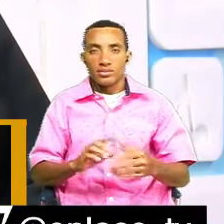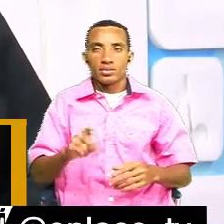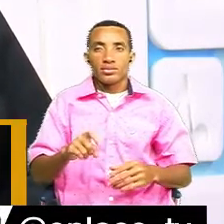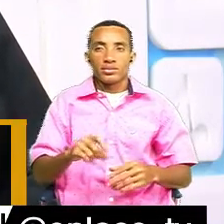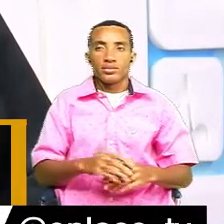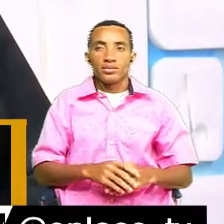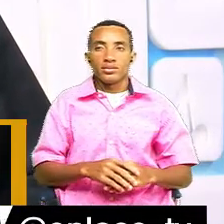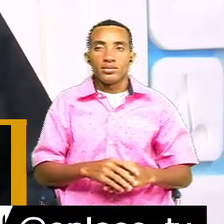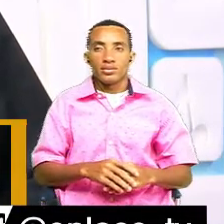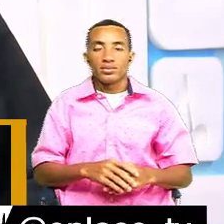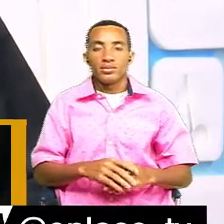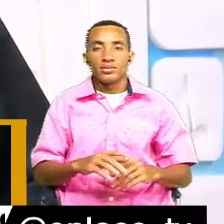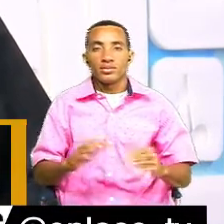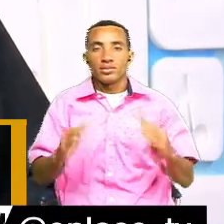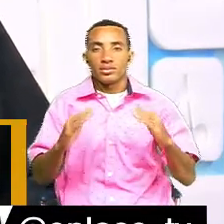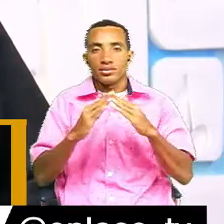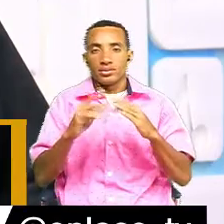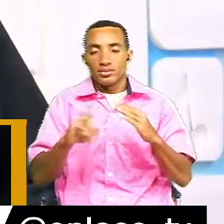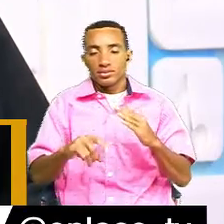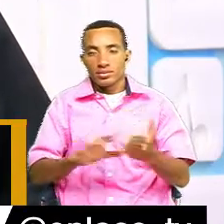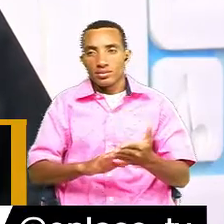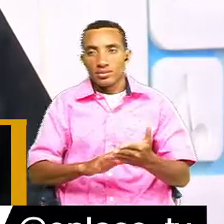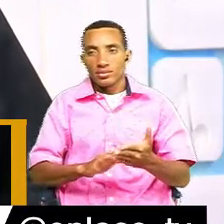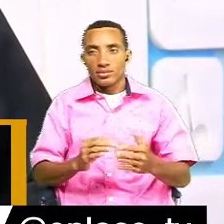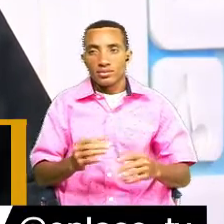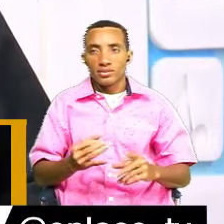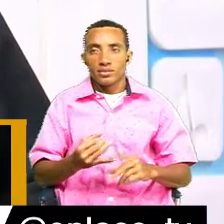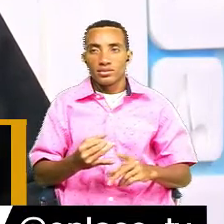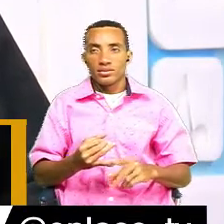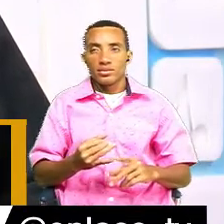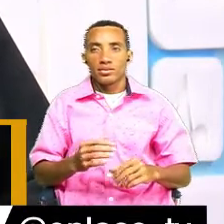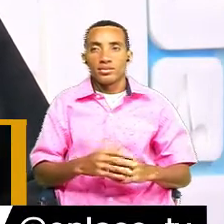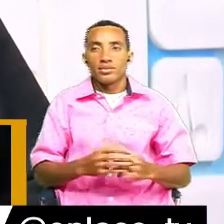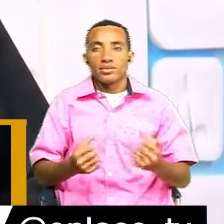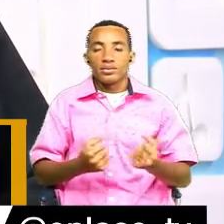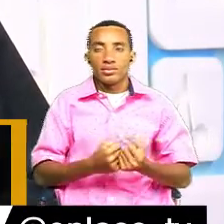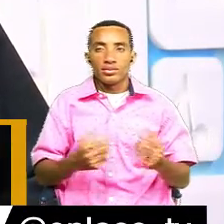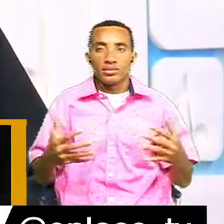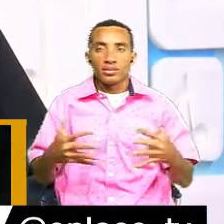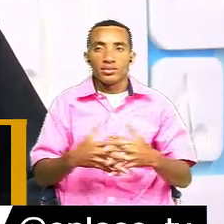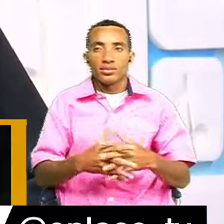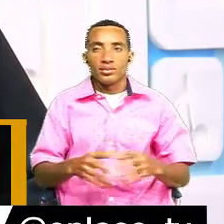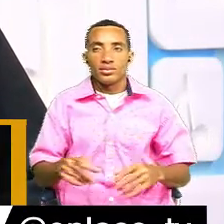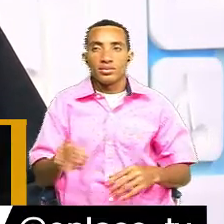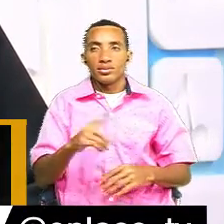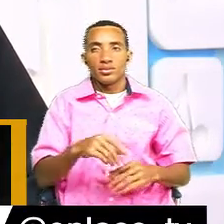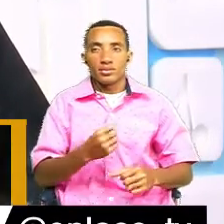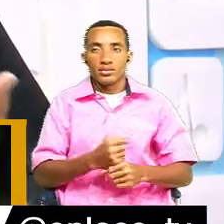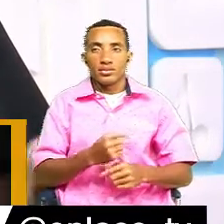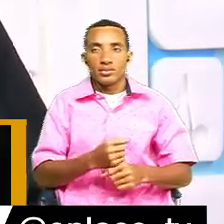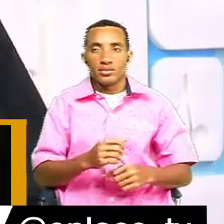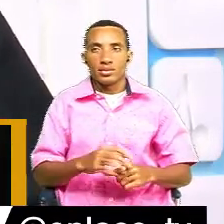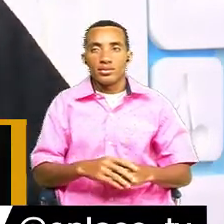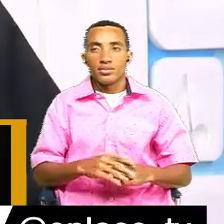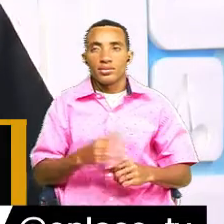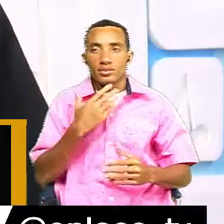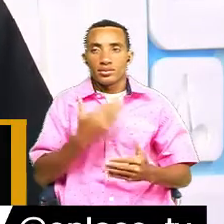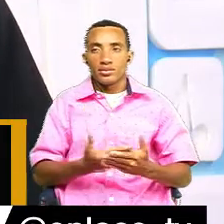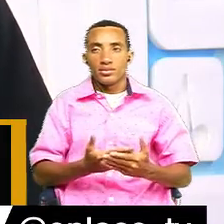necesitamos, la infraestructura que se necesita para esos salones. Y tres, que haya mayor integración de los grupos en las tareas pastorales. Yo les